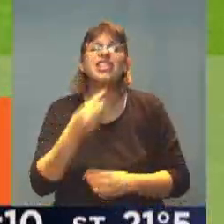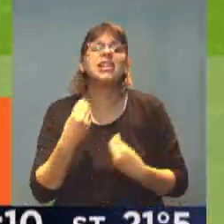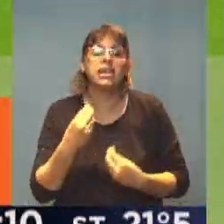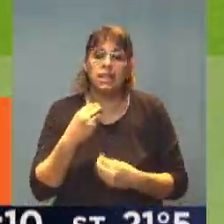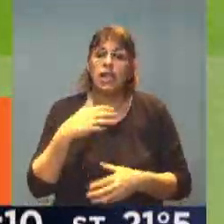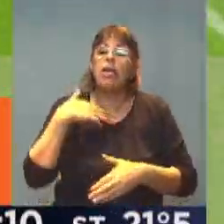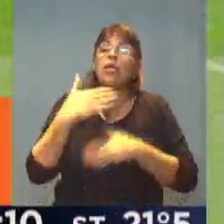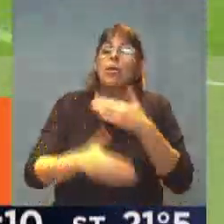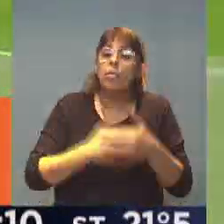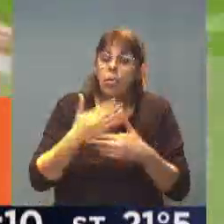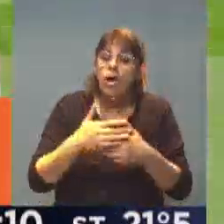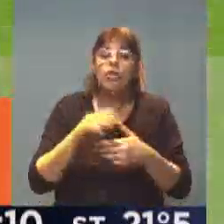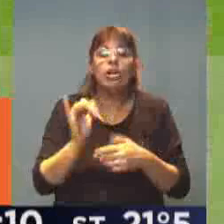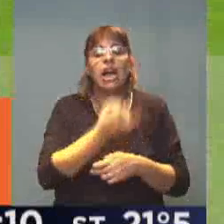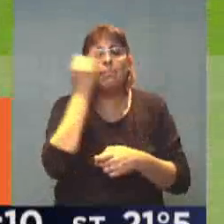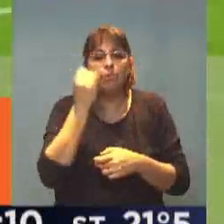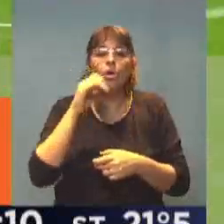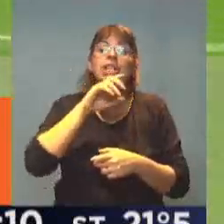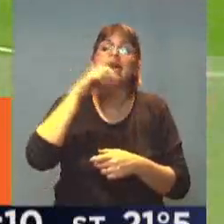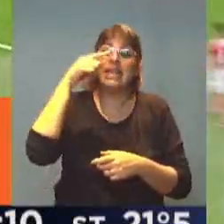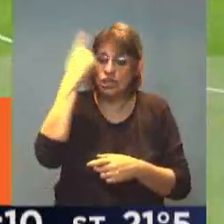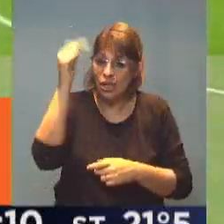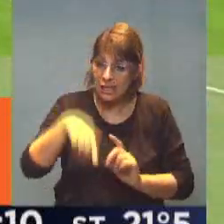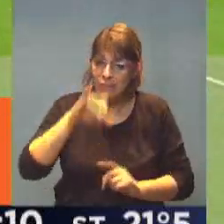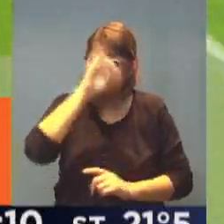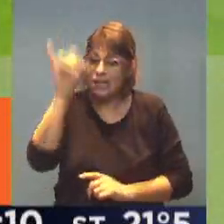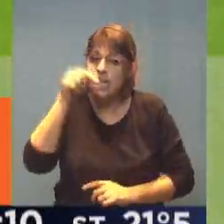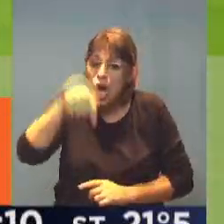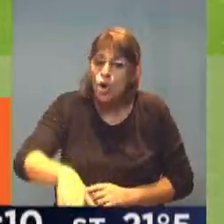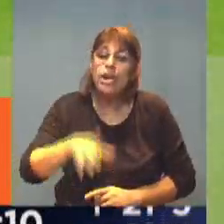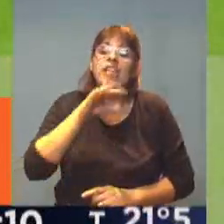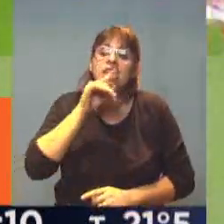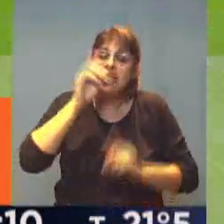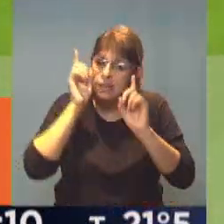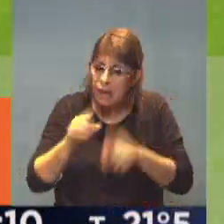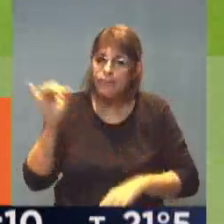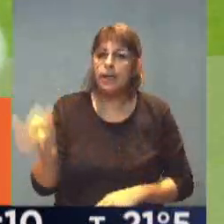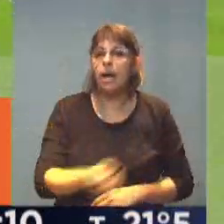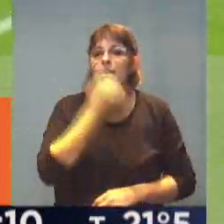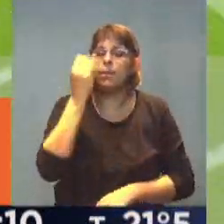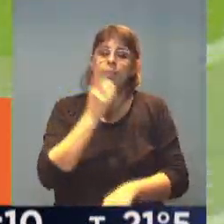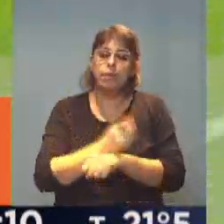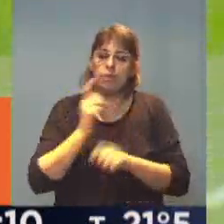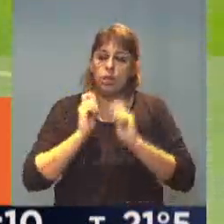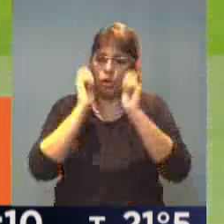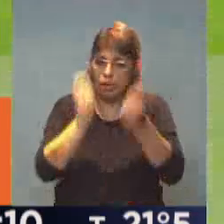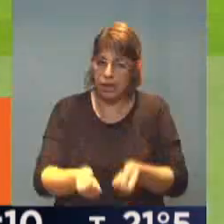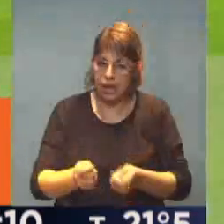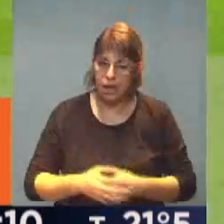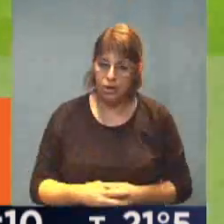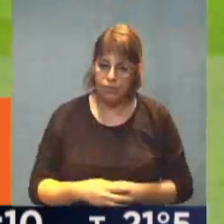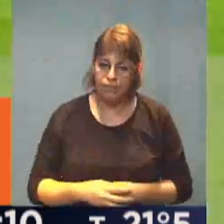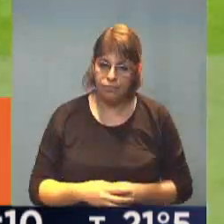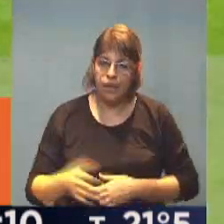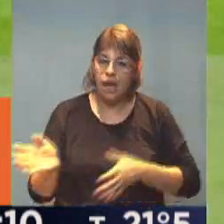como futbolista, nacional e internacional, y ahora como técnico. Primero, el regalito. Se adhirió a la fiesta